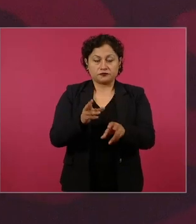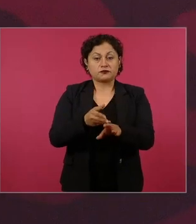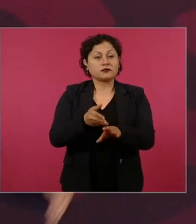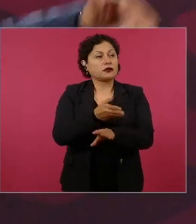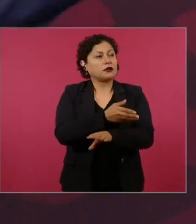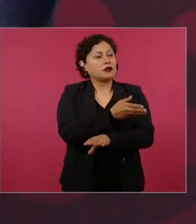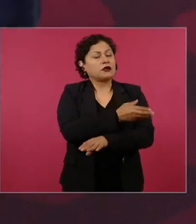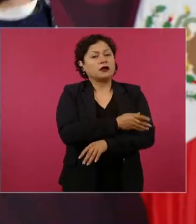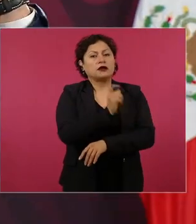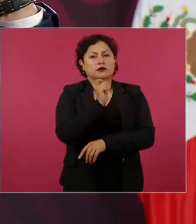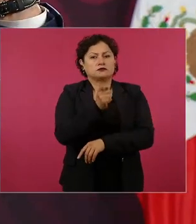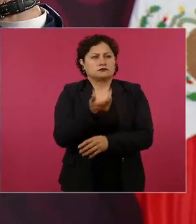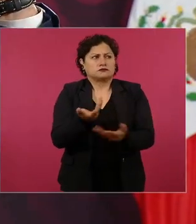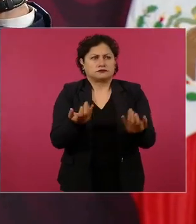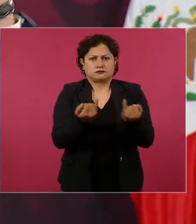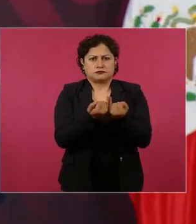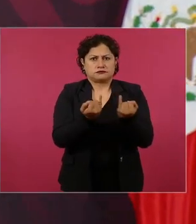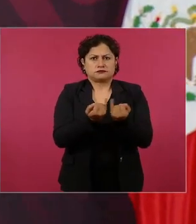que se